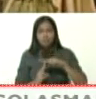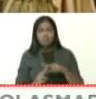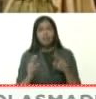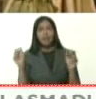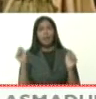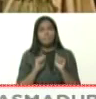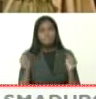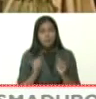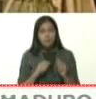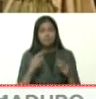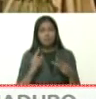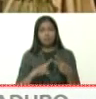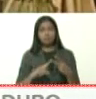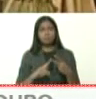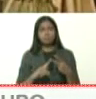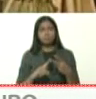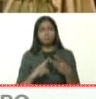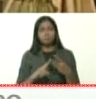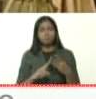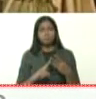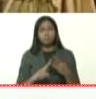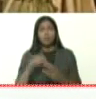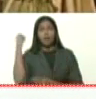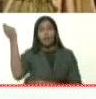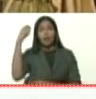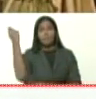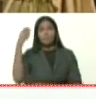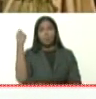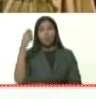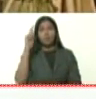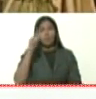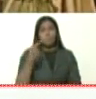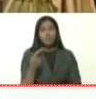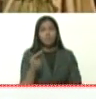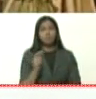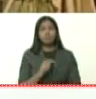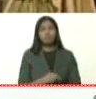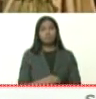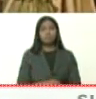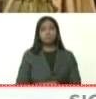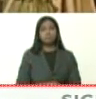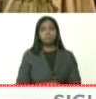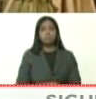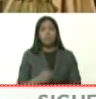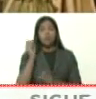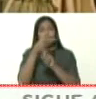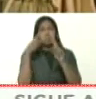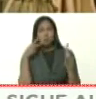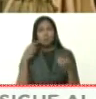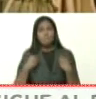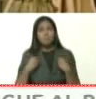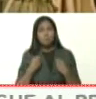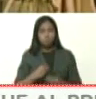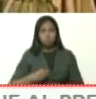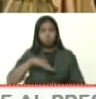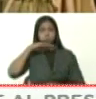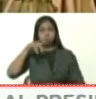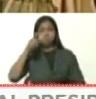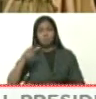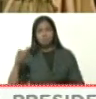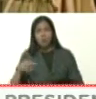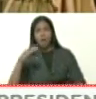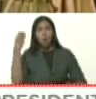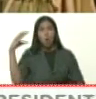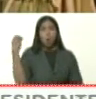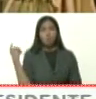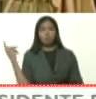Mérida, en Apure, Aristóbulo, en Amazonas, viven abarrotados del pueblo